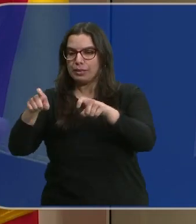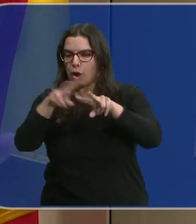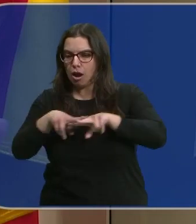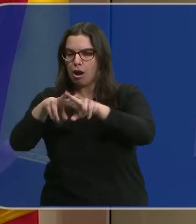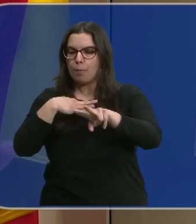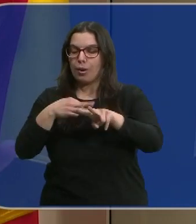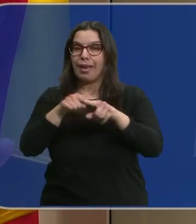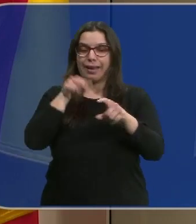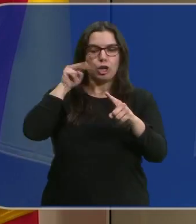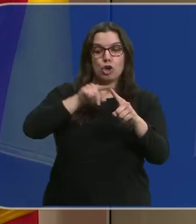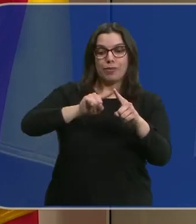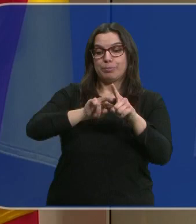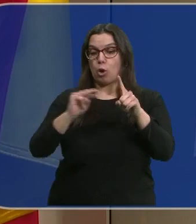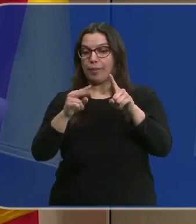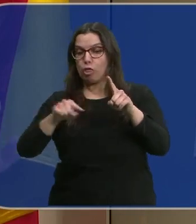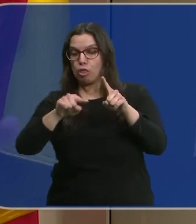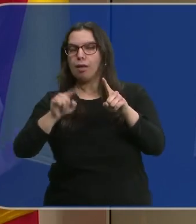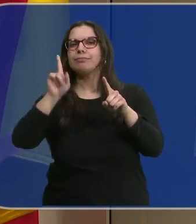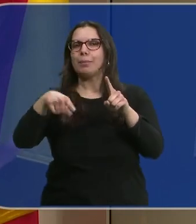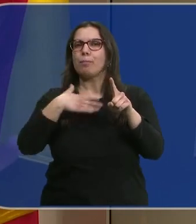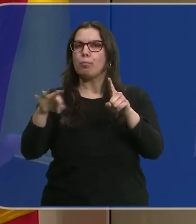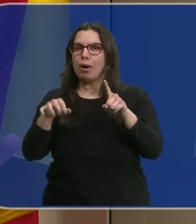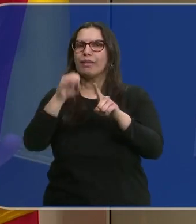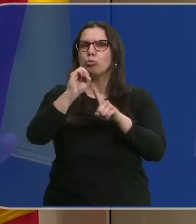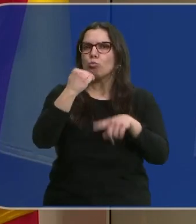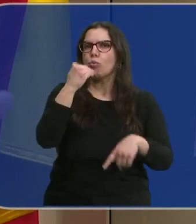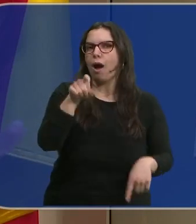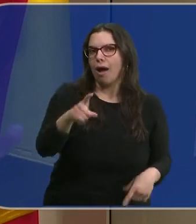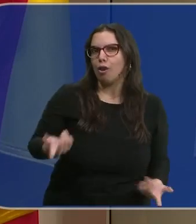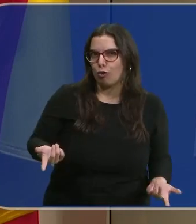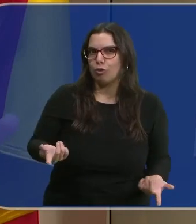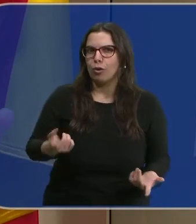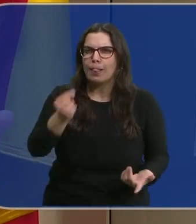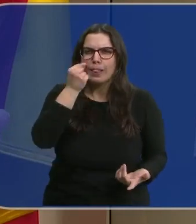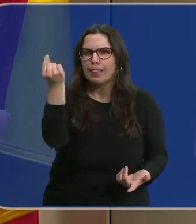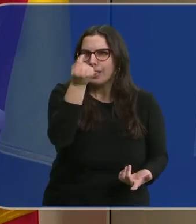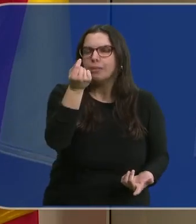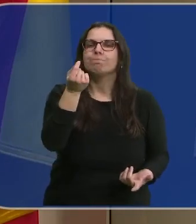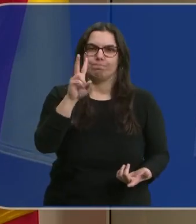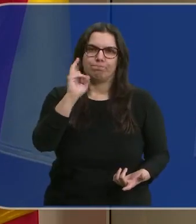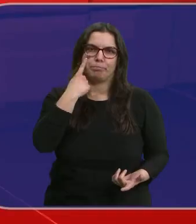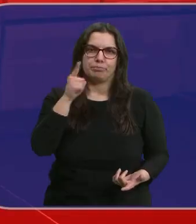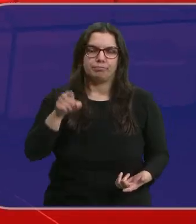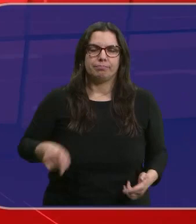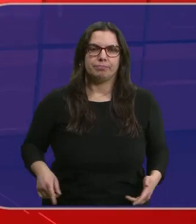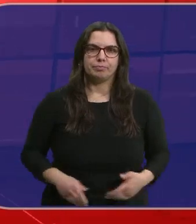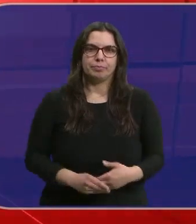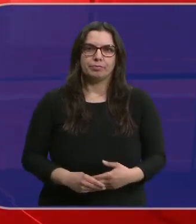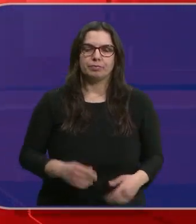en esta otra zona es posible que también haya un foco tumoral milimétrico, microscópico.